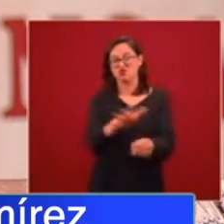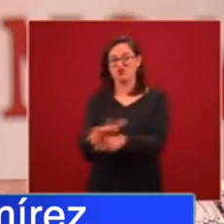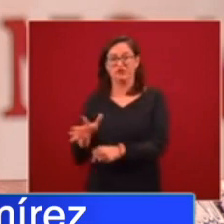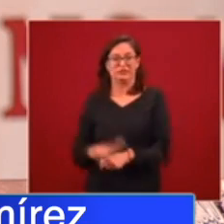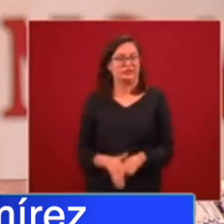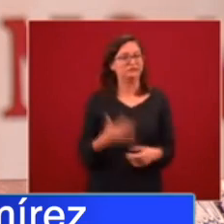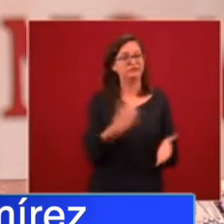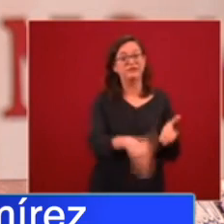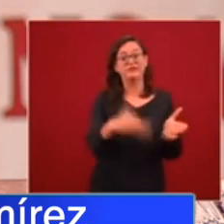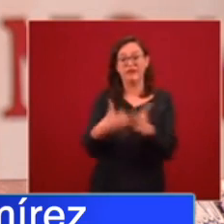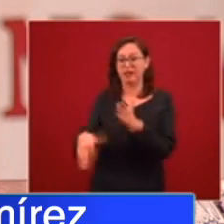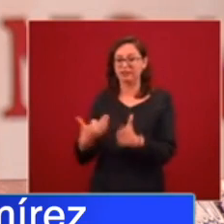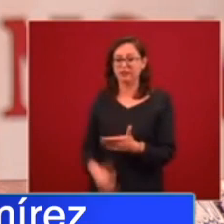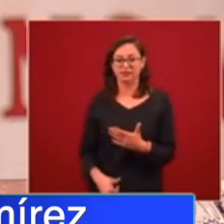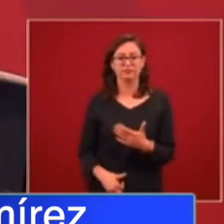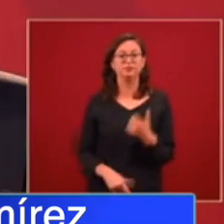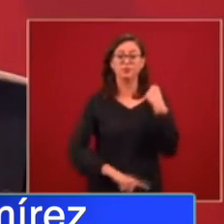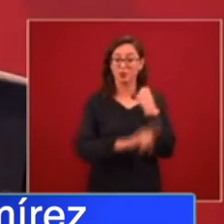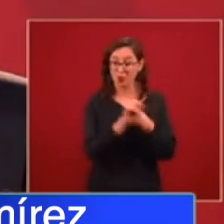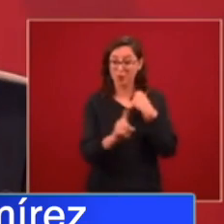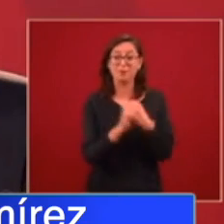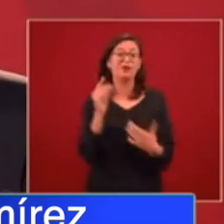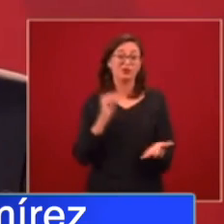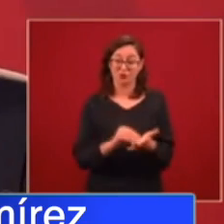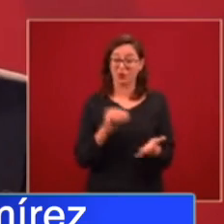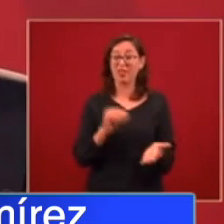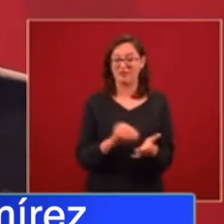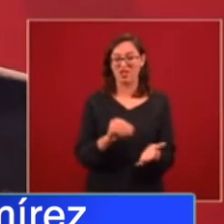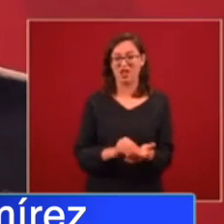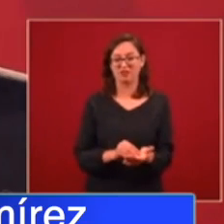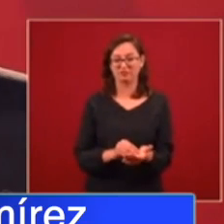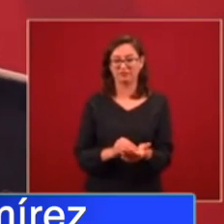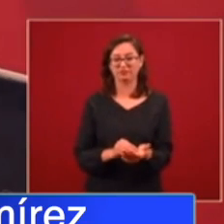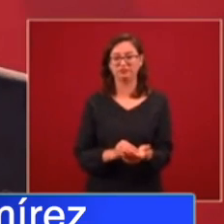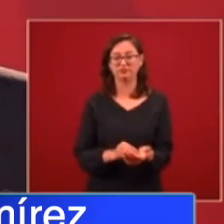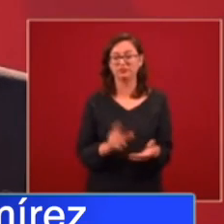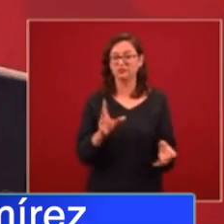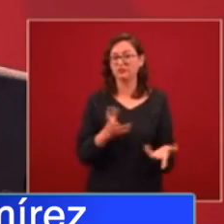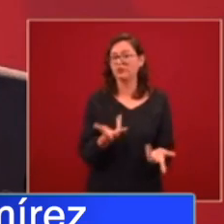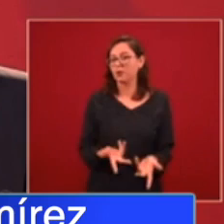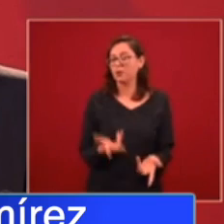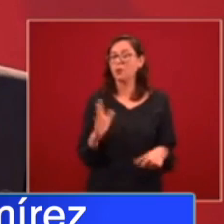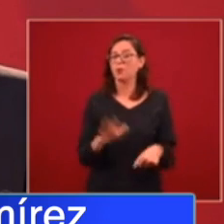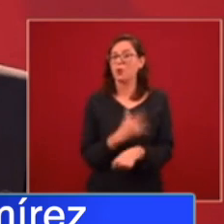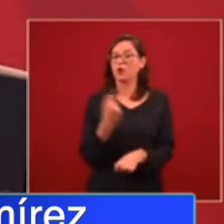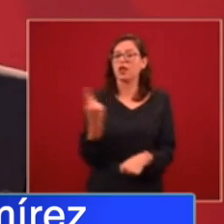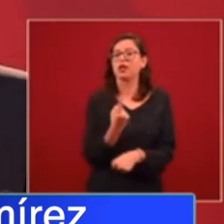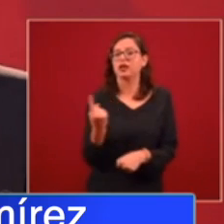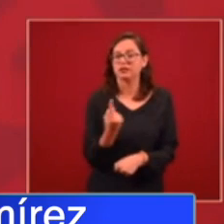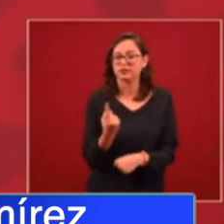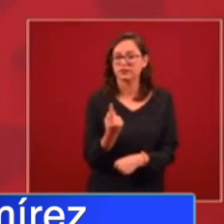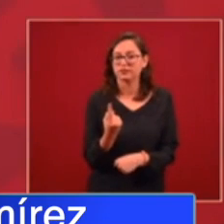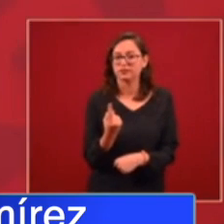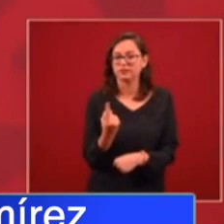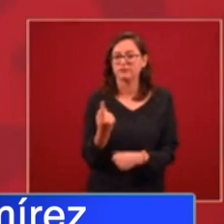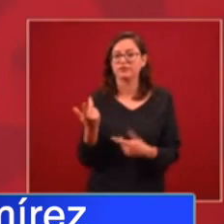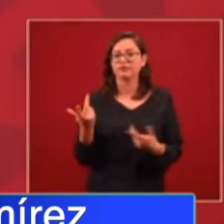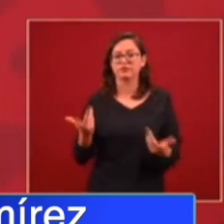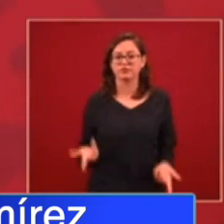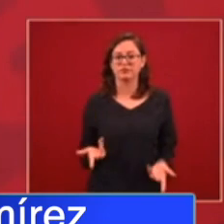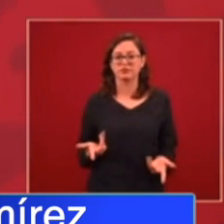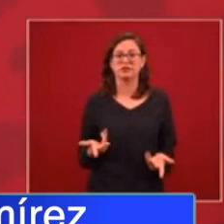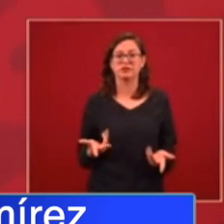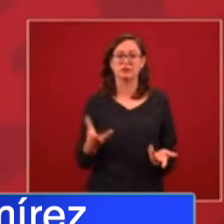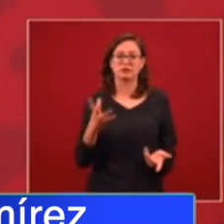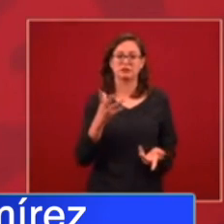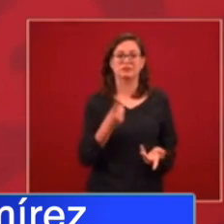no se ha podido resolver por completo debido a los